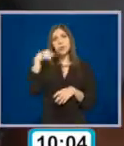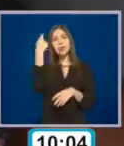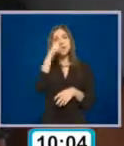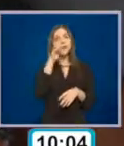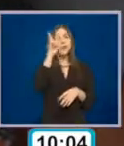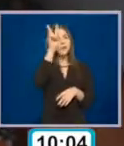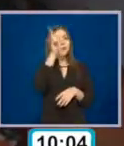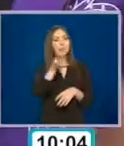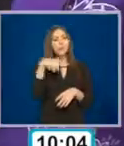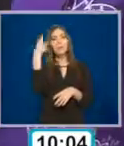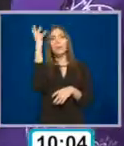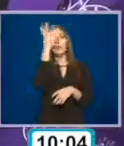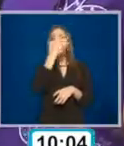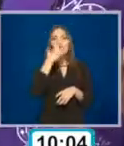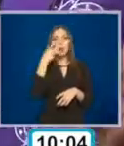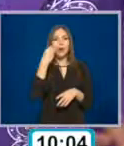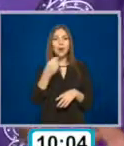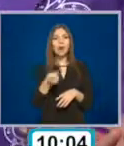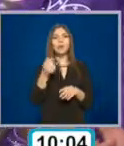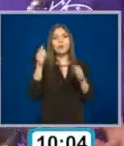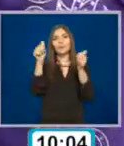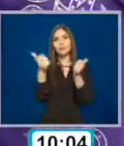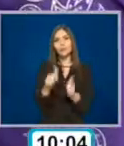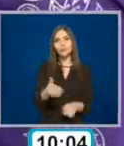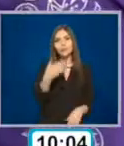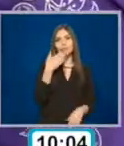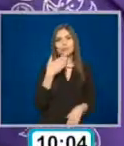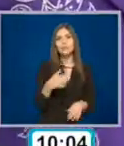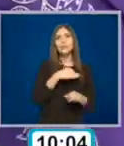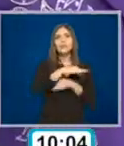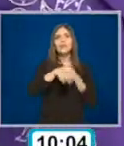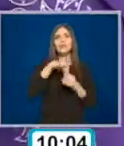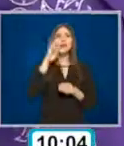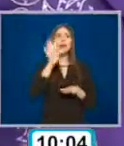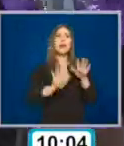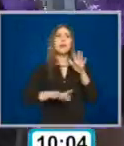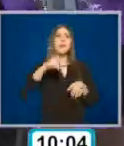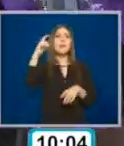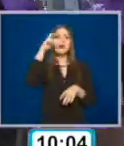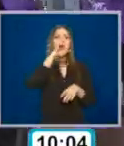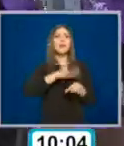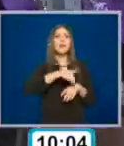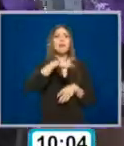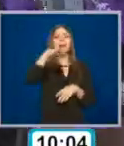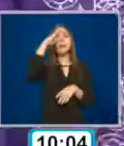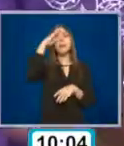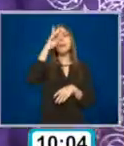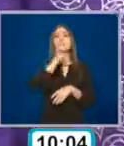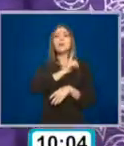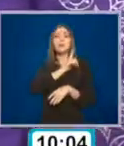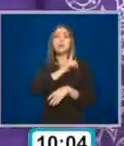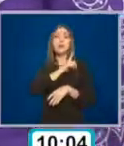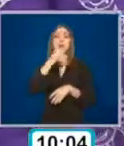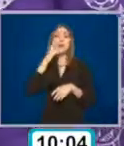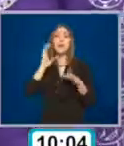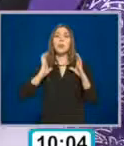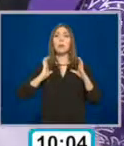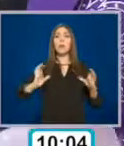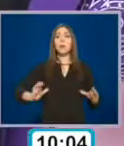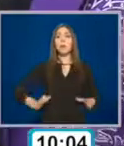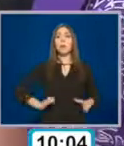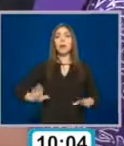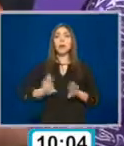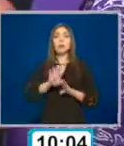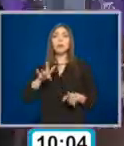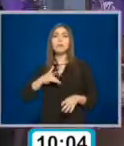tienen ese porte, es difícil tal vez, porque piensan nada más que están en los palenques, en las presentaciones para lucir el cuerpo y esto,